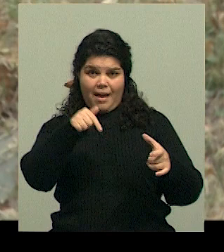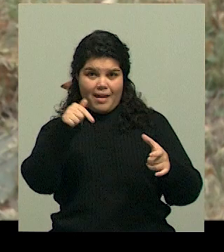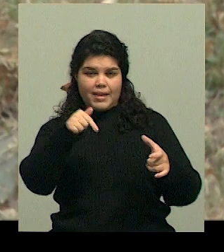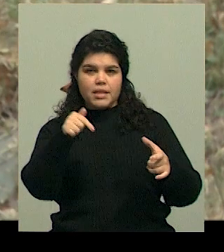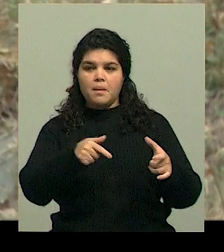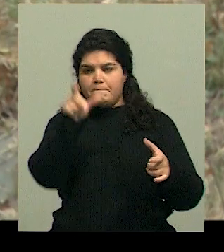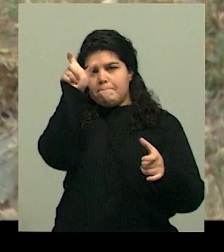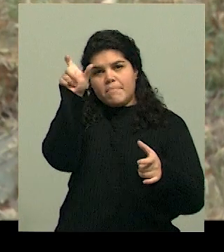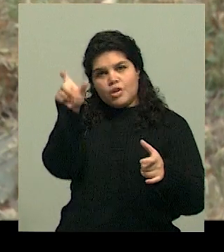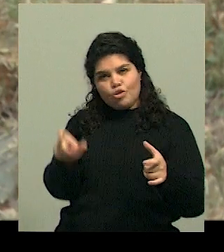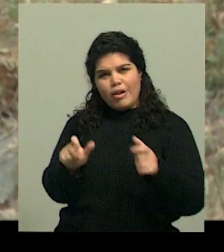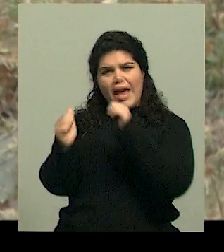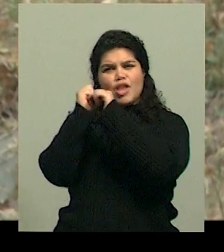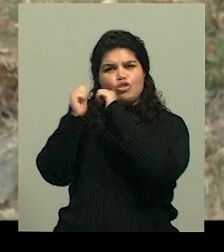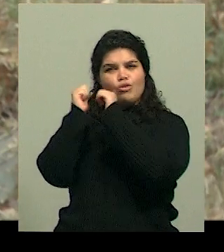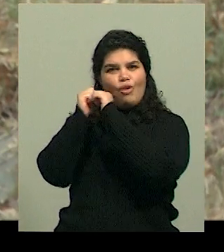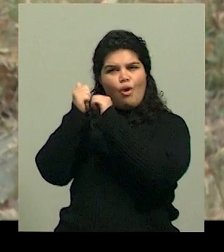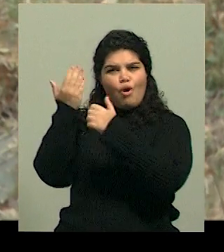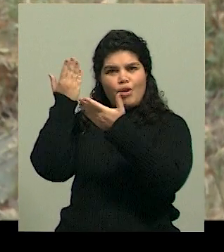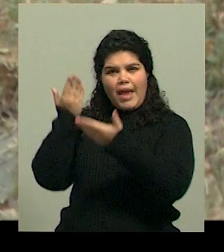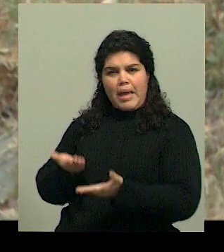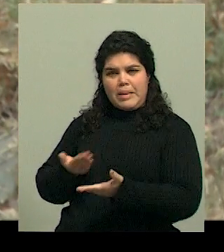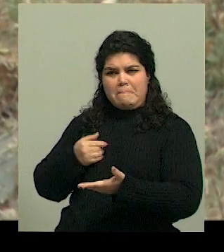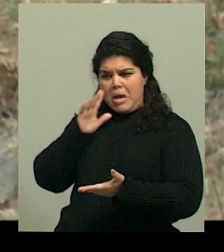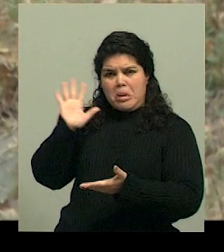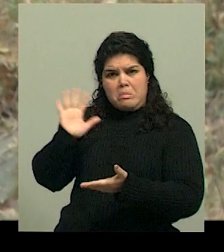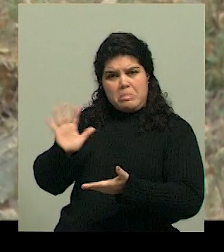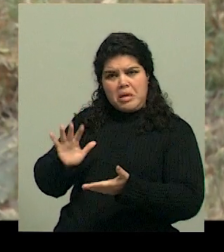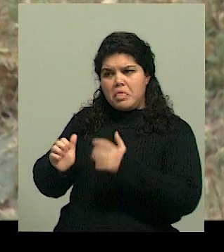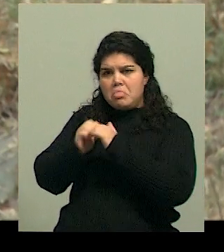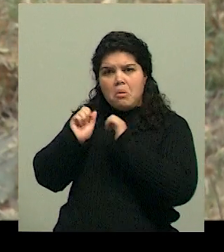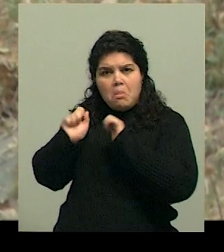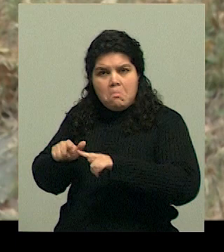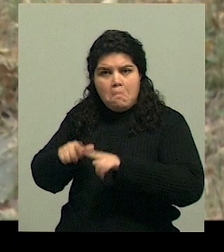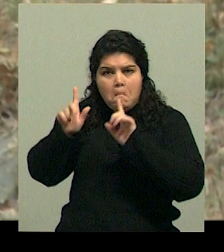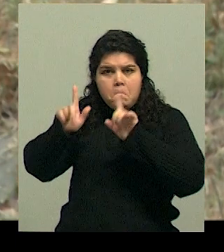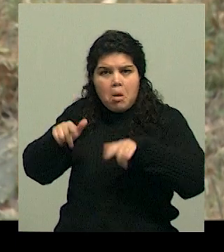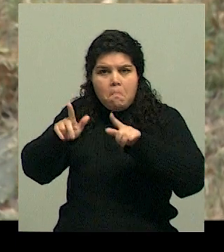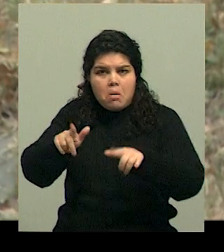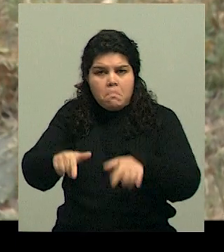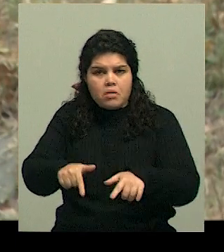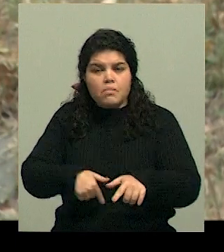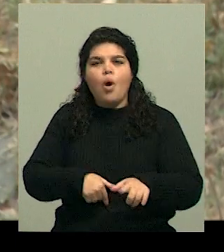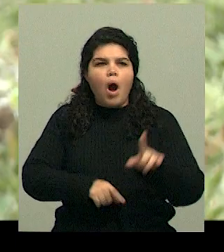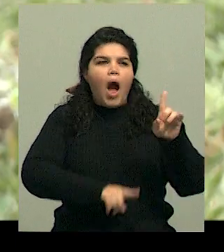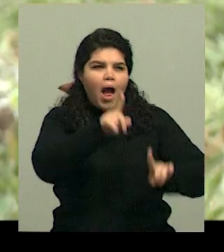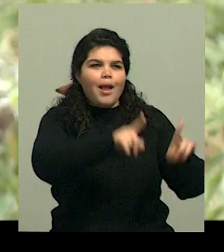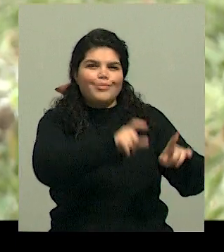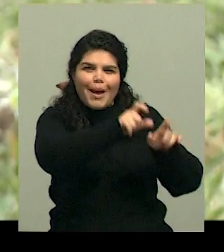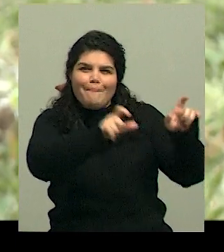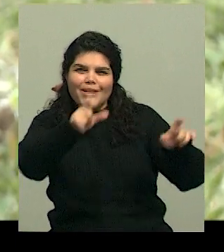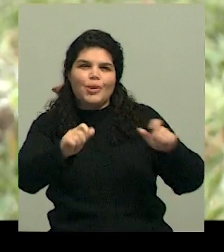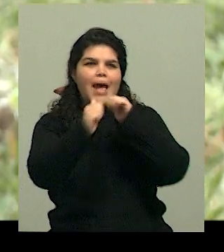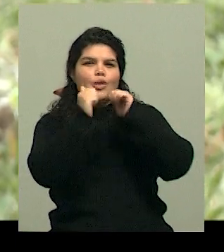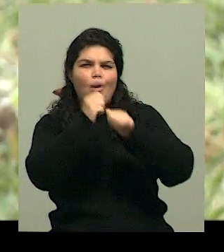una persona de la historia poco conocido o conocido por algunas personas muy específicas, aquellas personas que